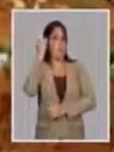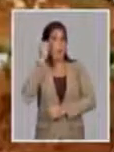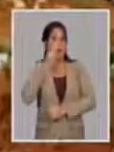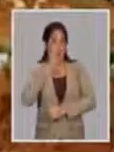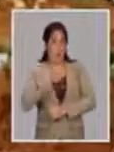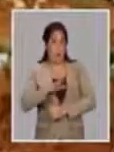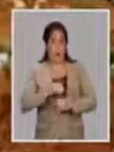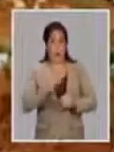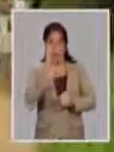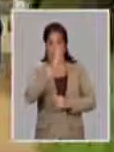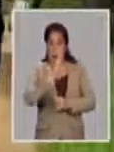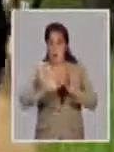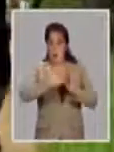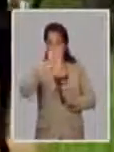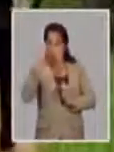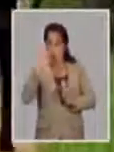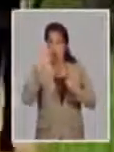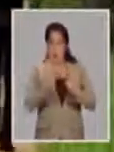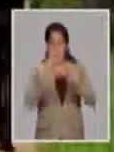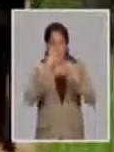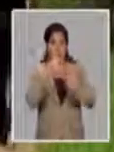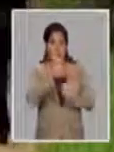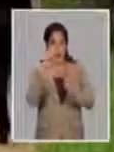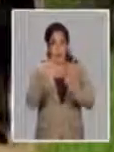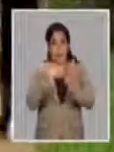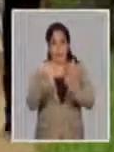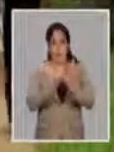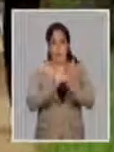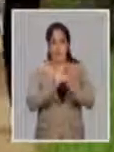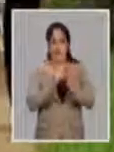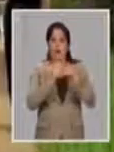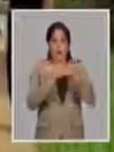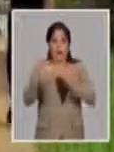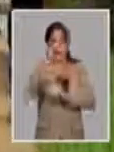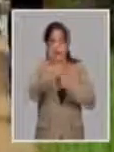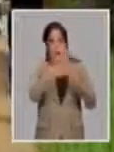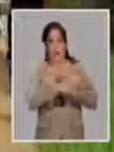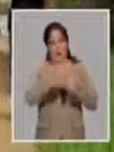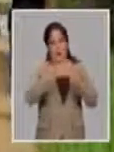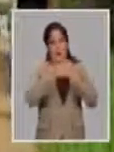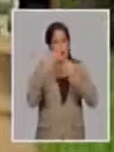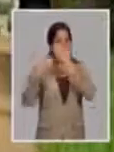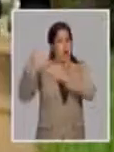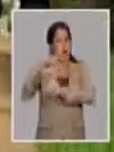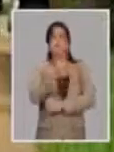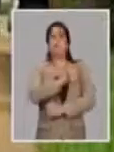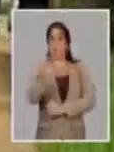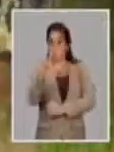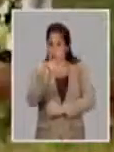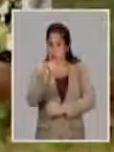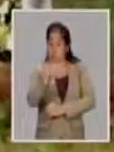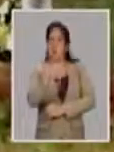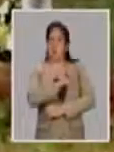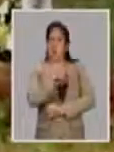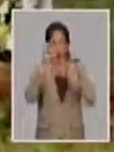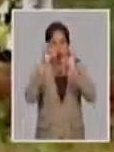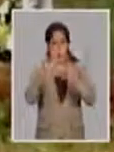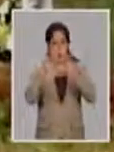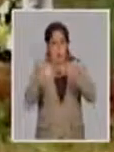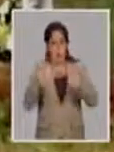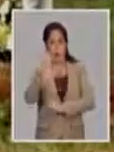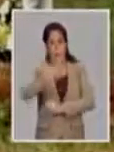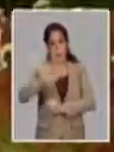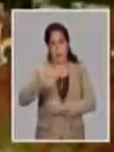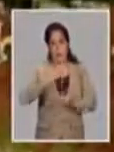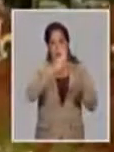muertes diarias por coronavirus, que Brasil alcance esa suma, incluso superando a los Estados Unidos, algo que ya ocurrió durante la jornada de ayer, con